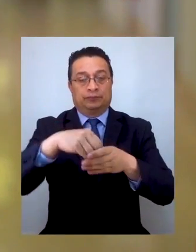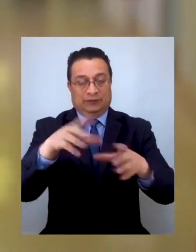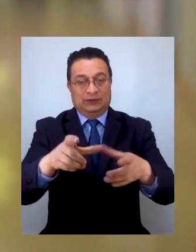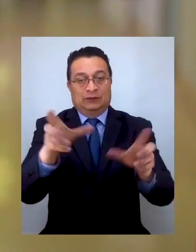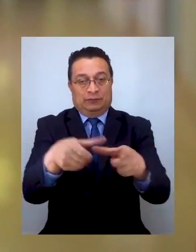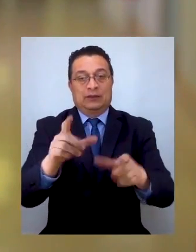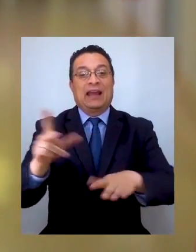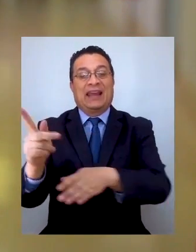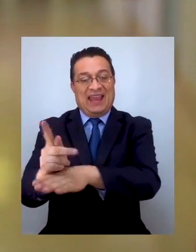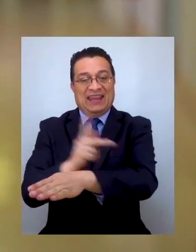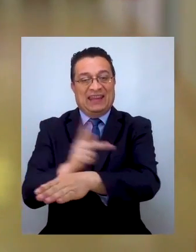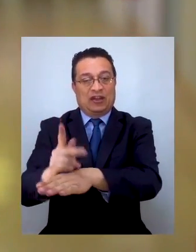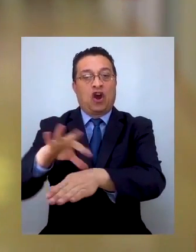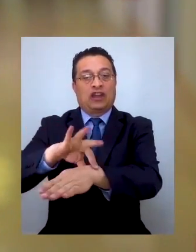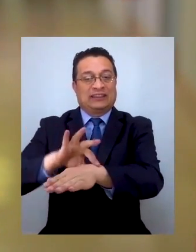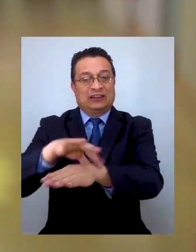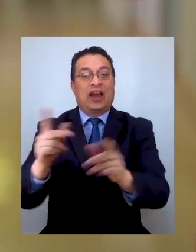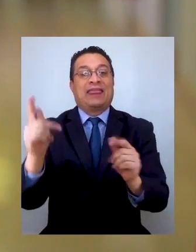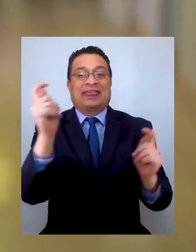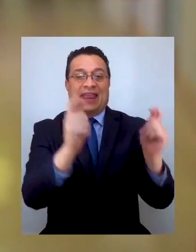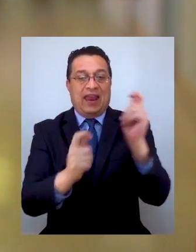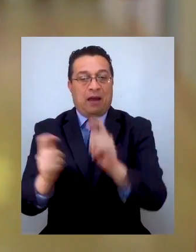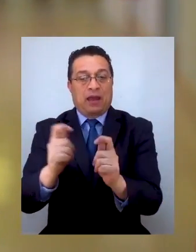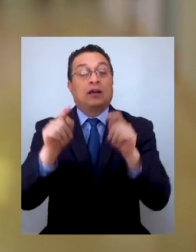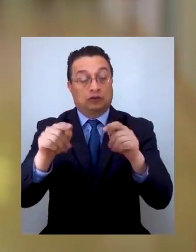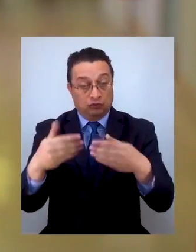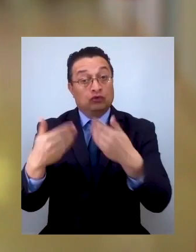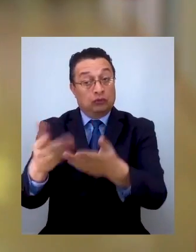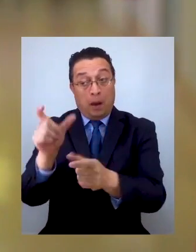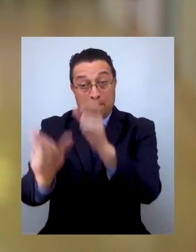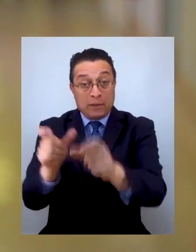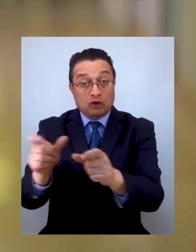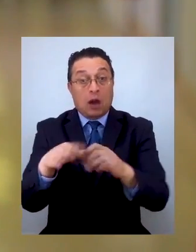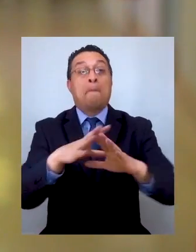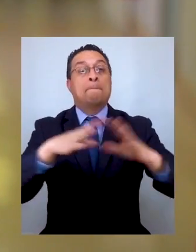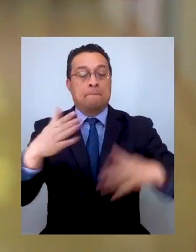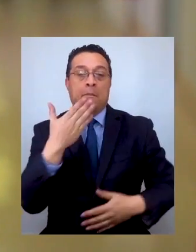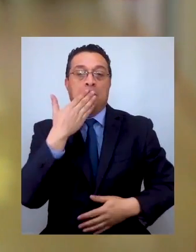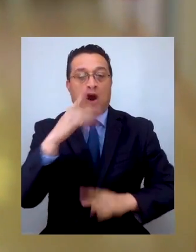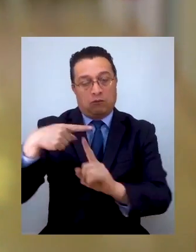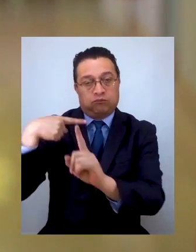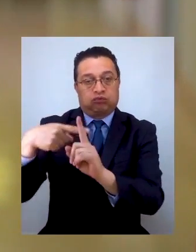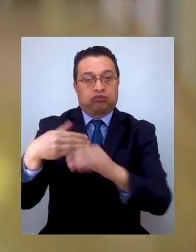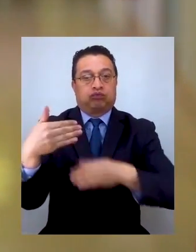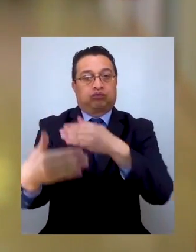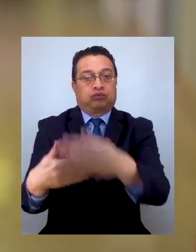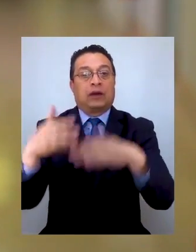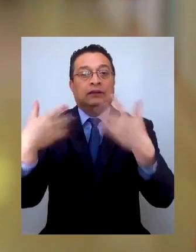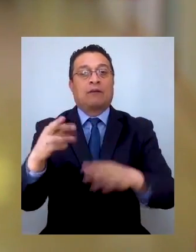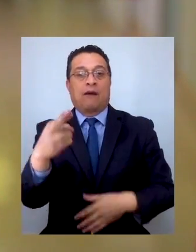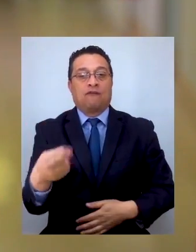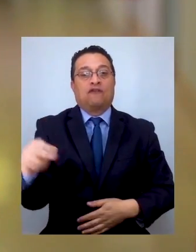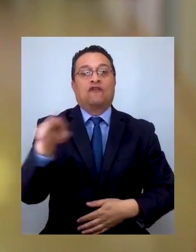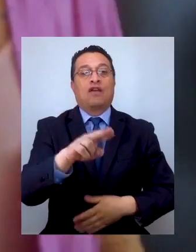activa en pabellón del equipo de kinesioterapia. Y esto nos proporciona pacientes que van a tener un mejor pronóstico funcional una